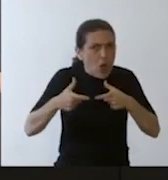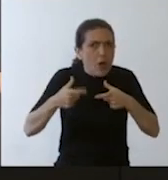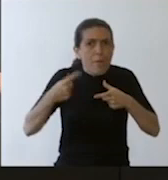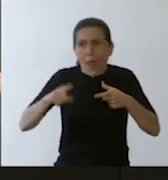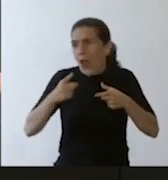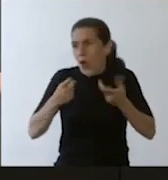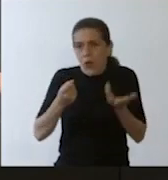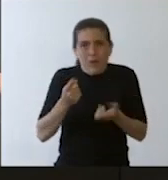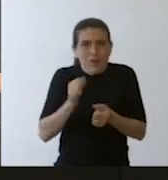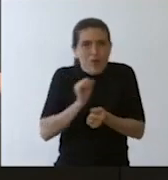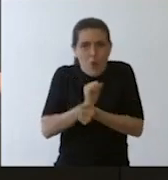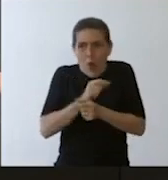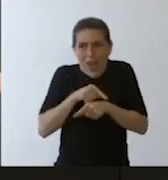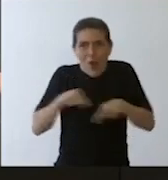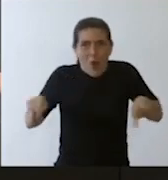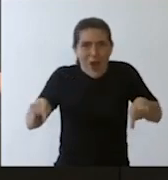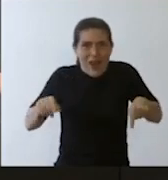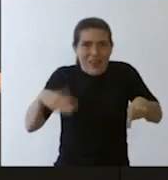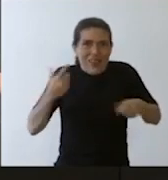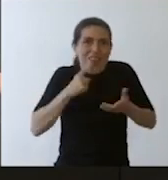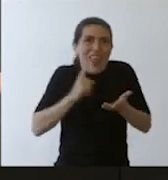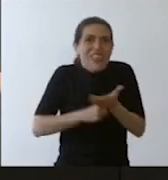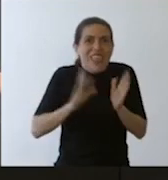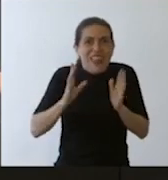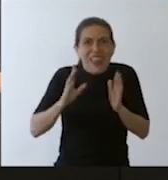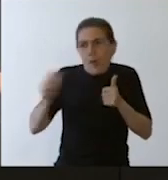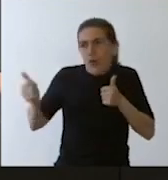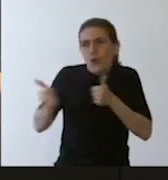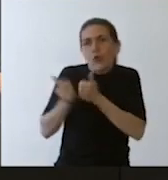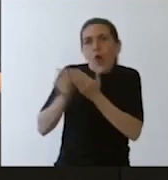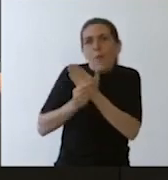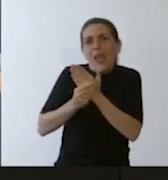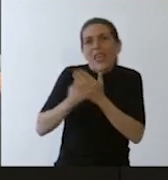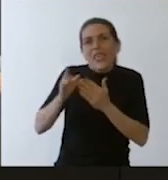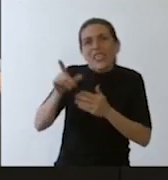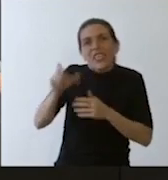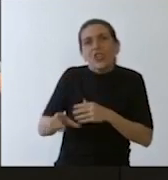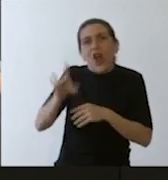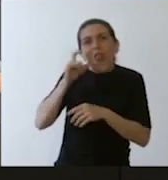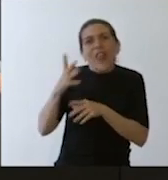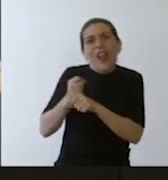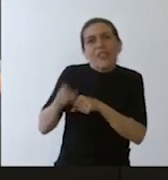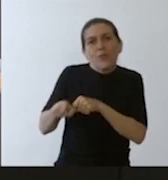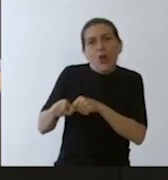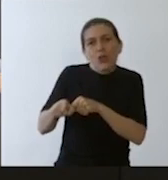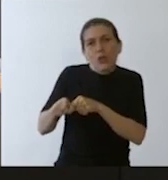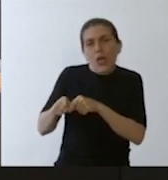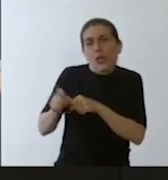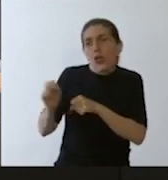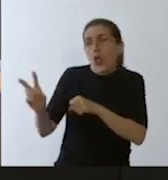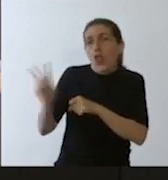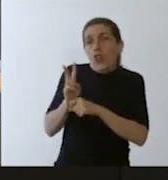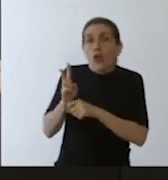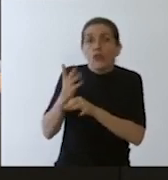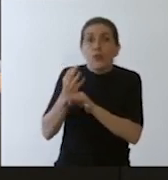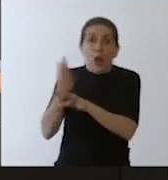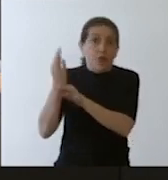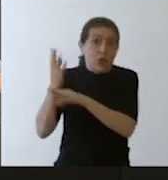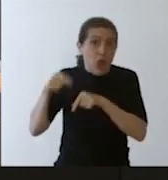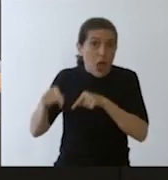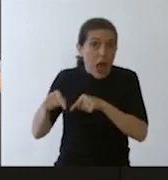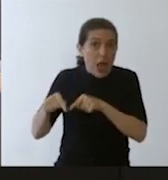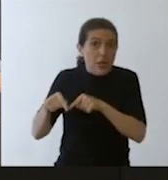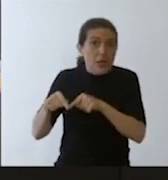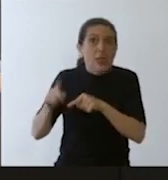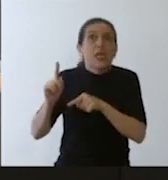espacio hemos decidido venir junto con el ministro de Transporte con dos de los expertos, que no es solo que